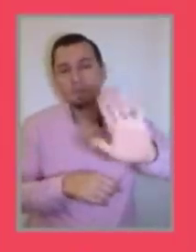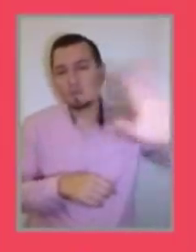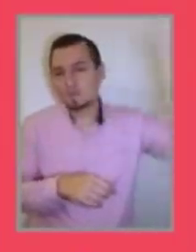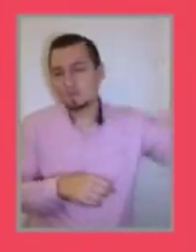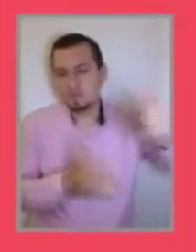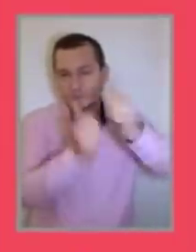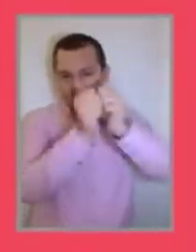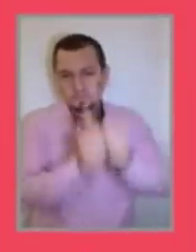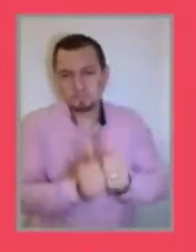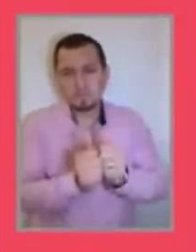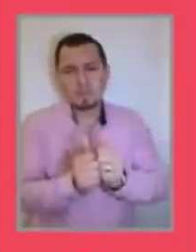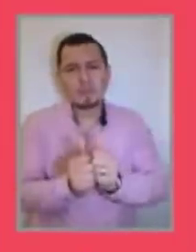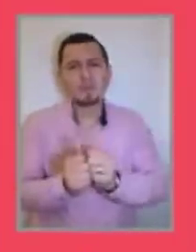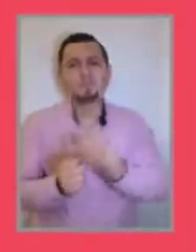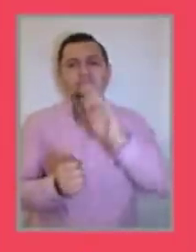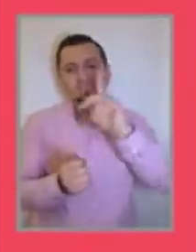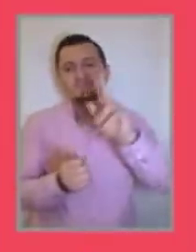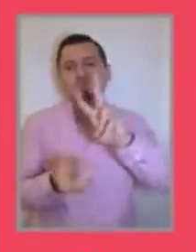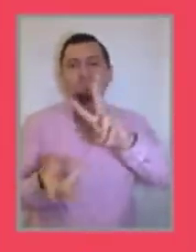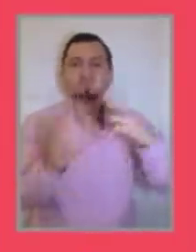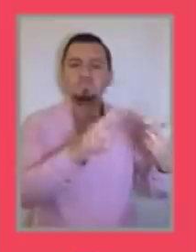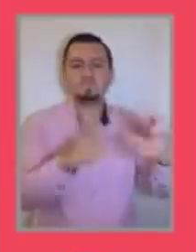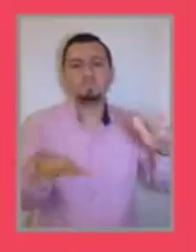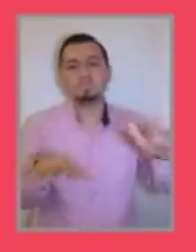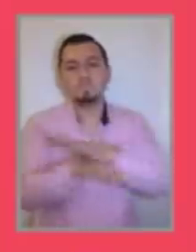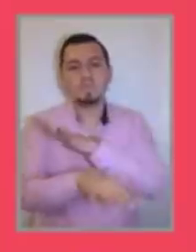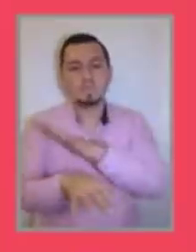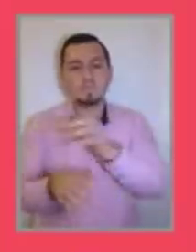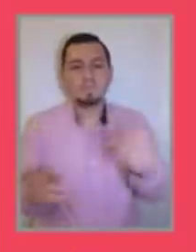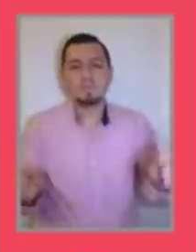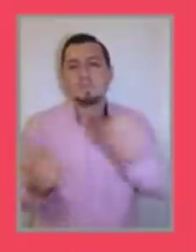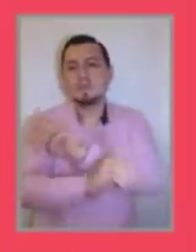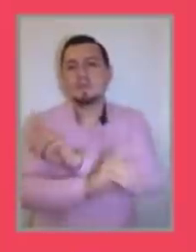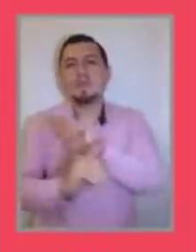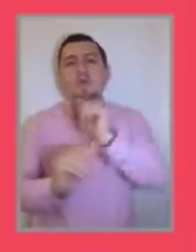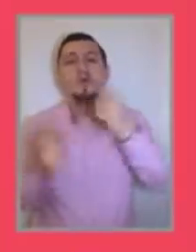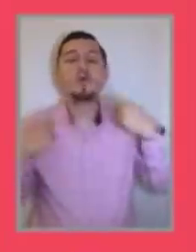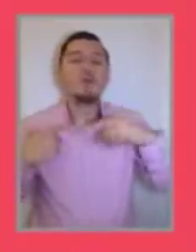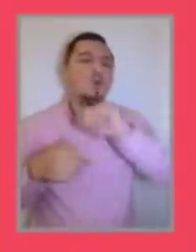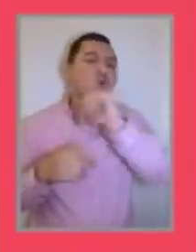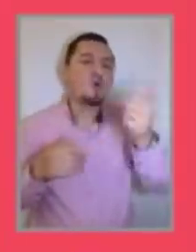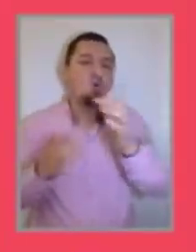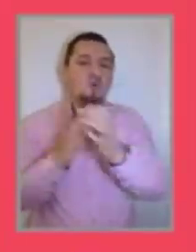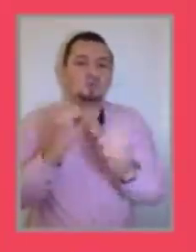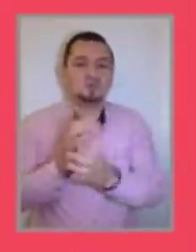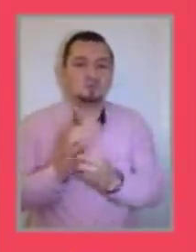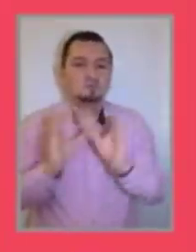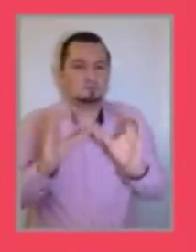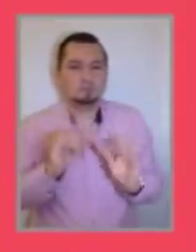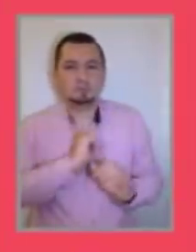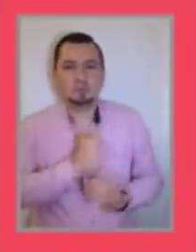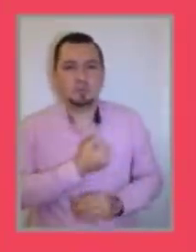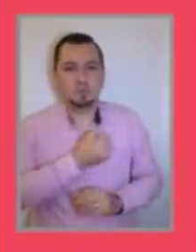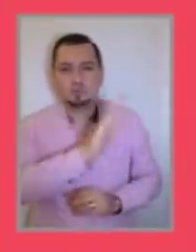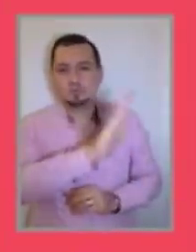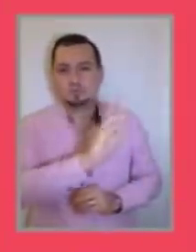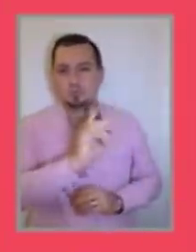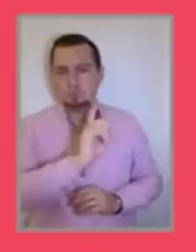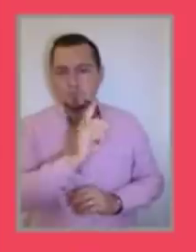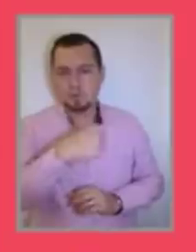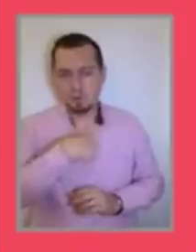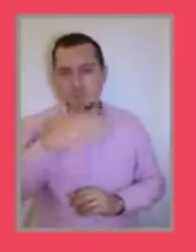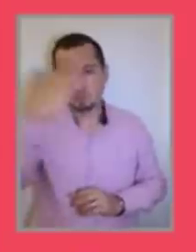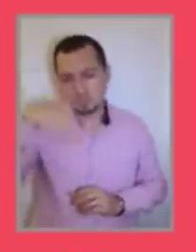que tengan algún nivel de riesgo tendrán, por supuesto, las consideraciones necesarias para cuidar su salud. Es justamente el propósito de